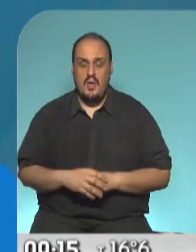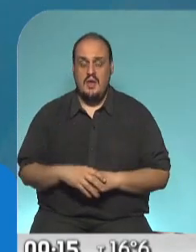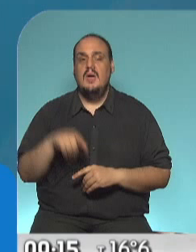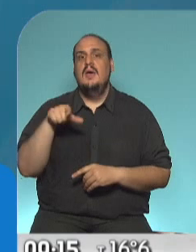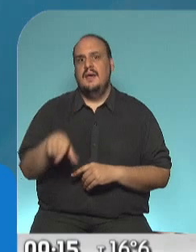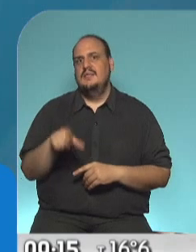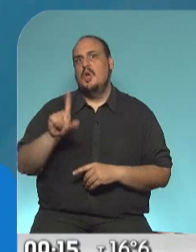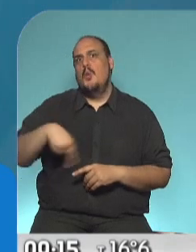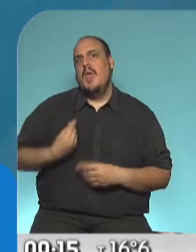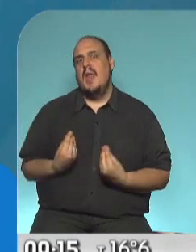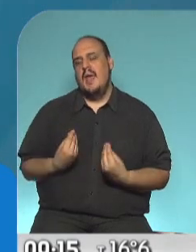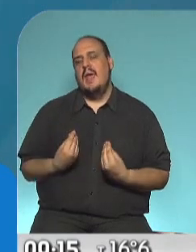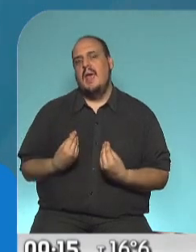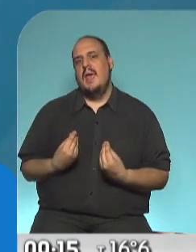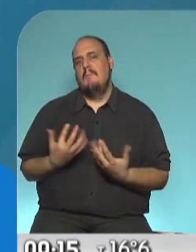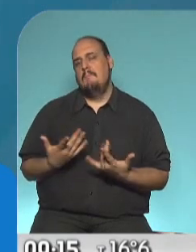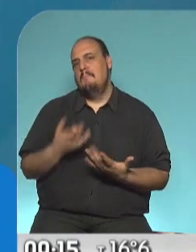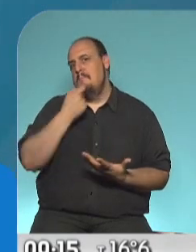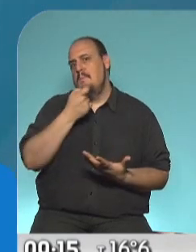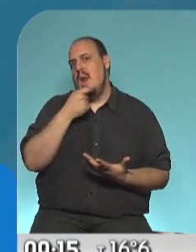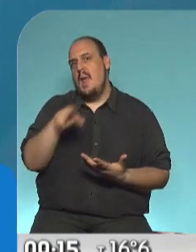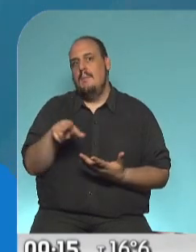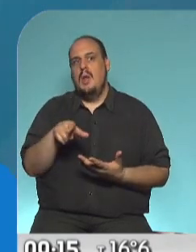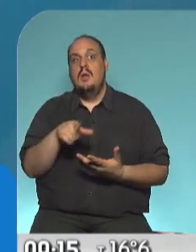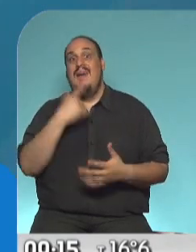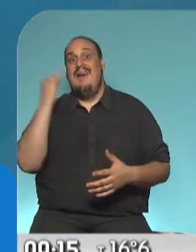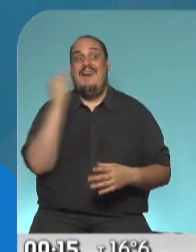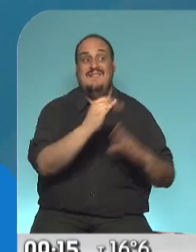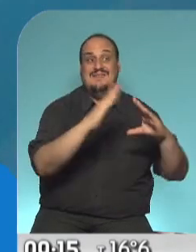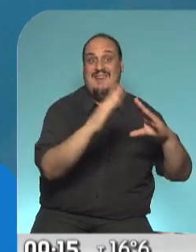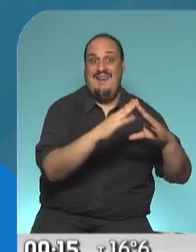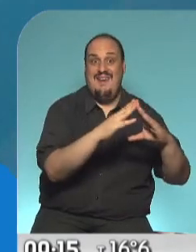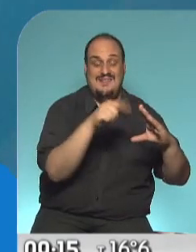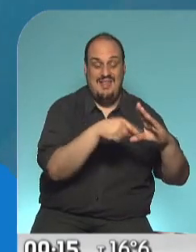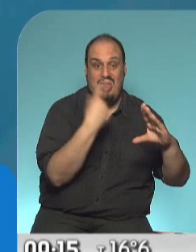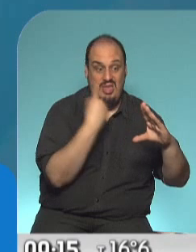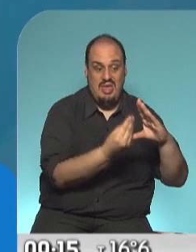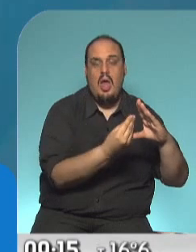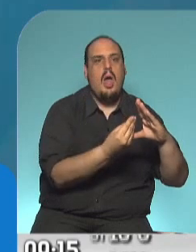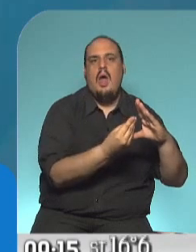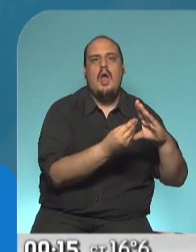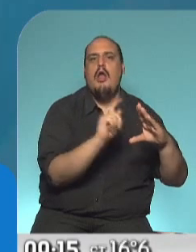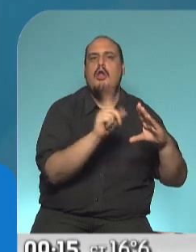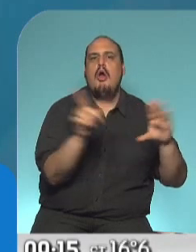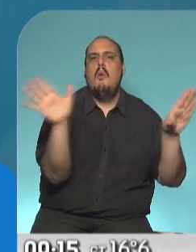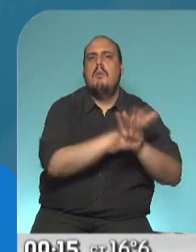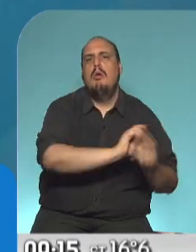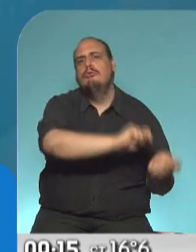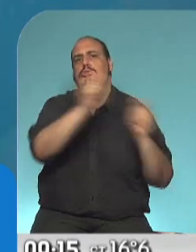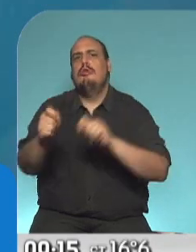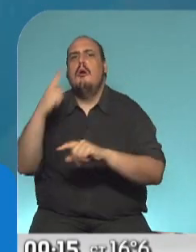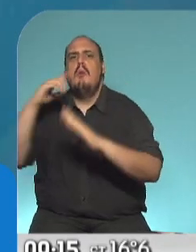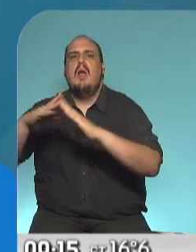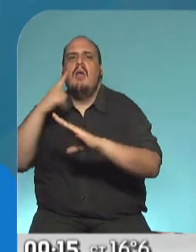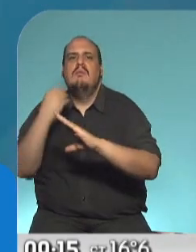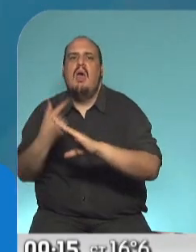hace que por ejemplo y casos que fueron notificados en un principio en una jurisdicción pueden re adjudicarse o cambiarse luego de